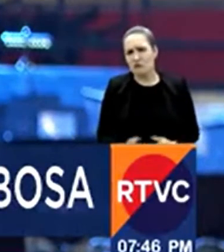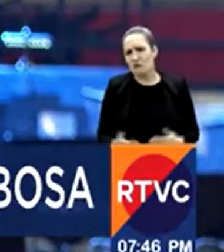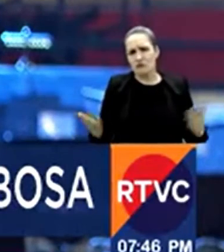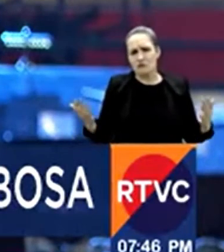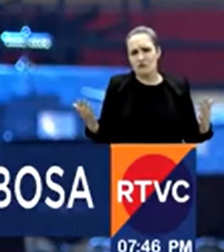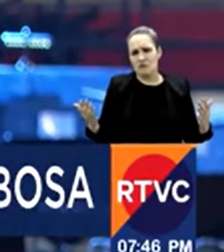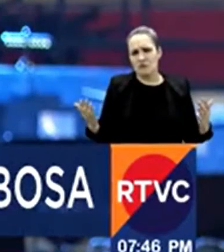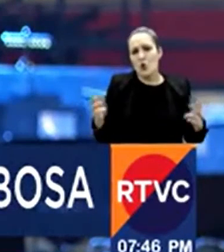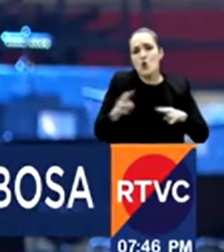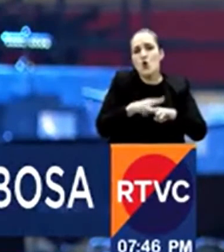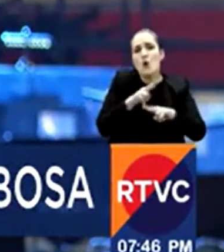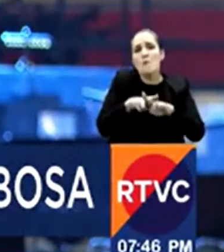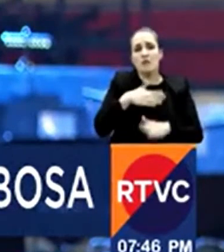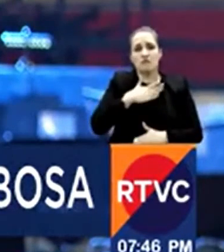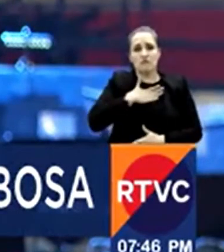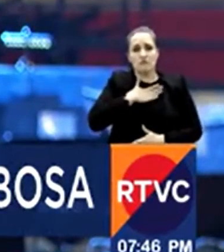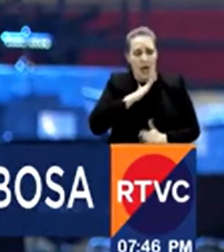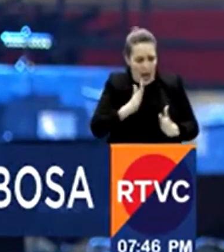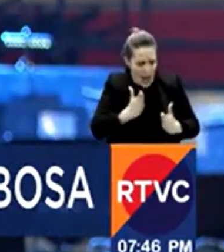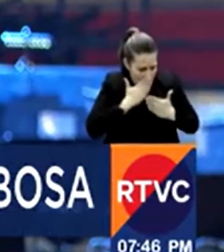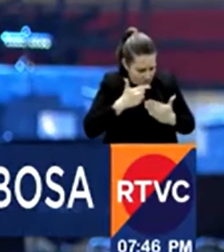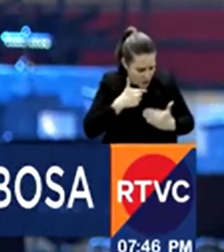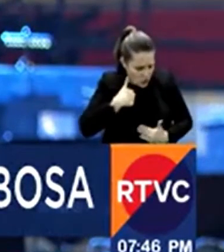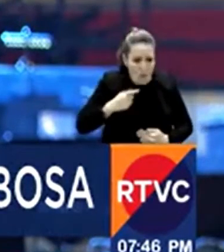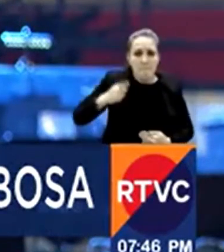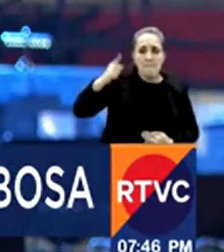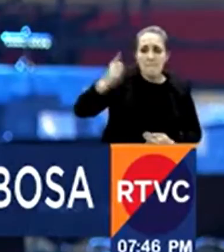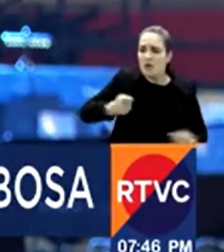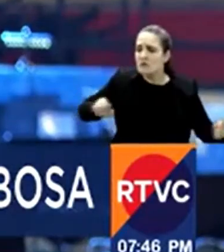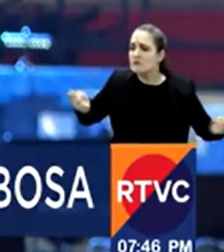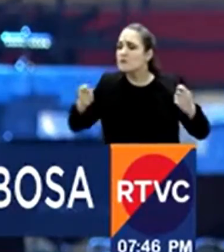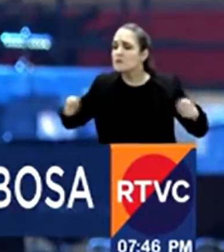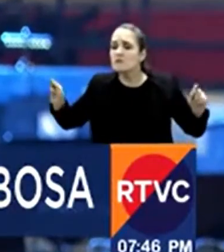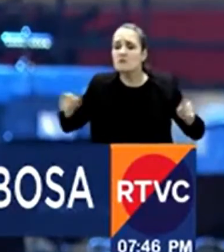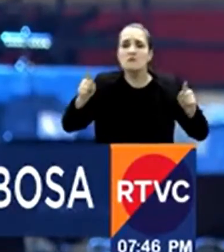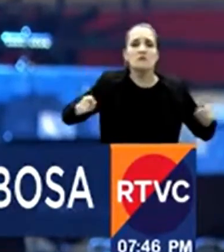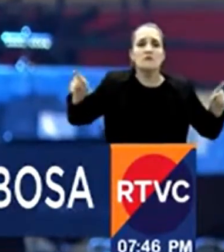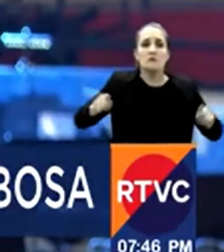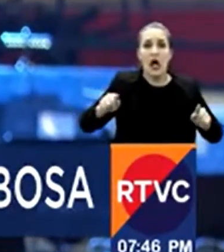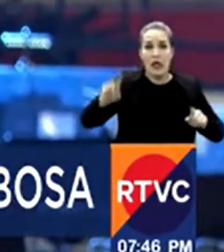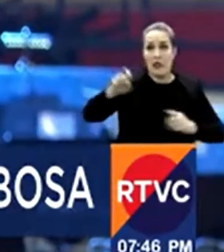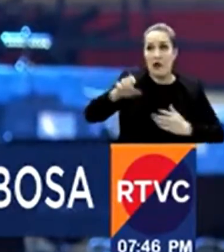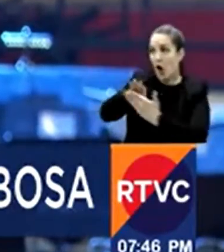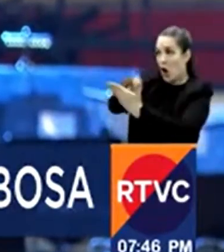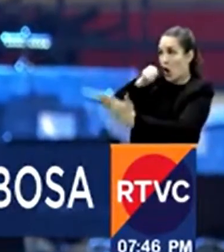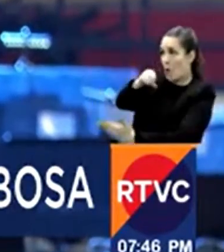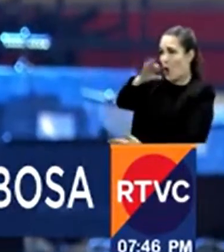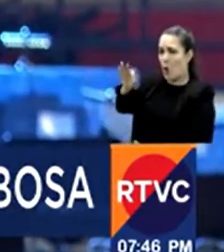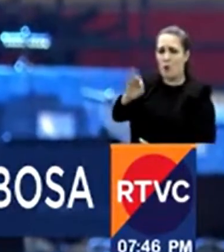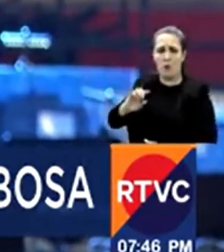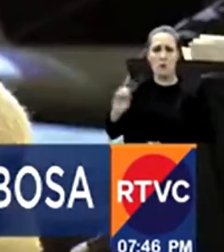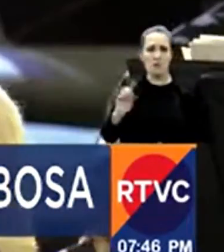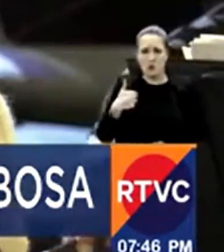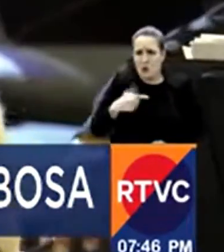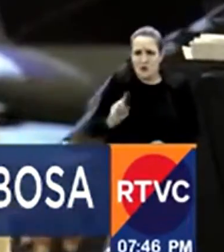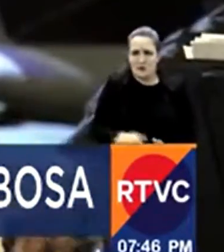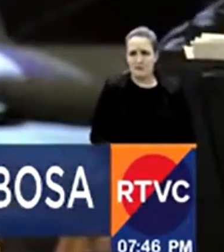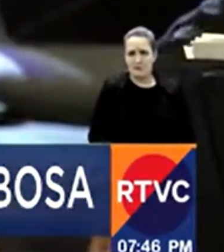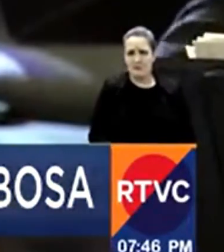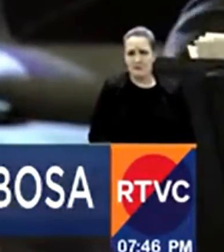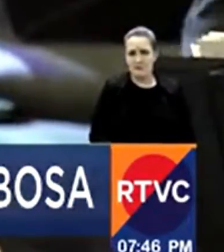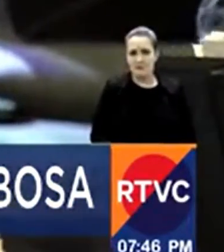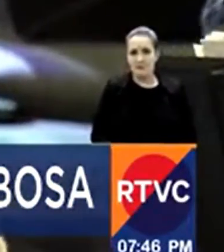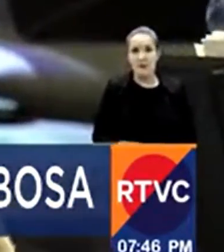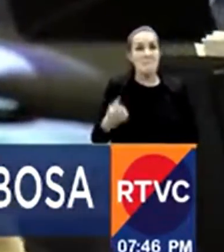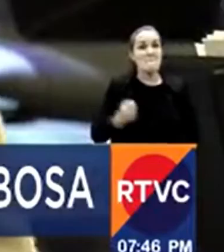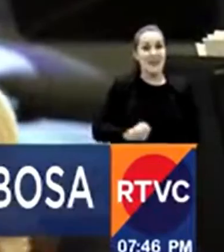Simplemente buscar en mi interior cómo puedo mandar, cómo puedo ser la autoridad sin tener que tratar de ser lo que no soy. Ese